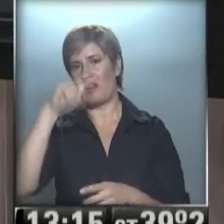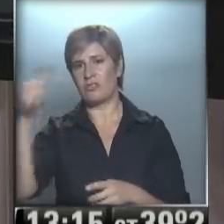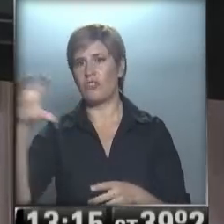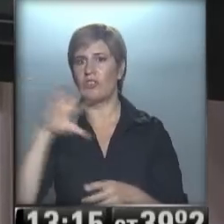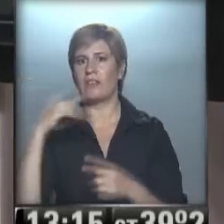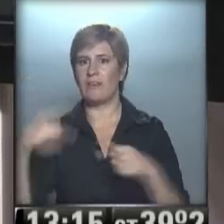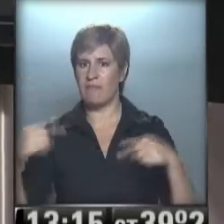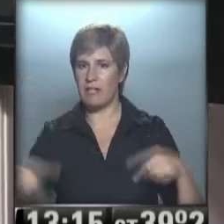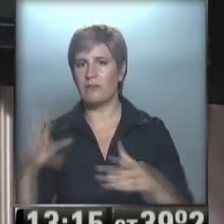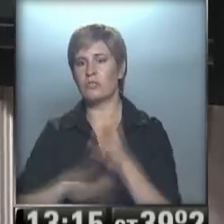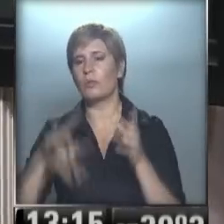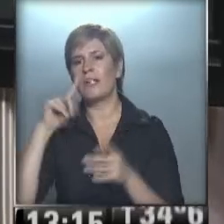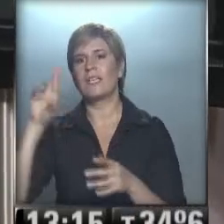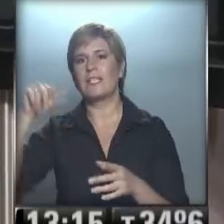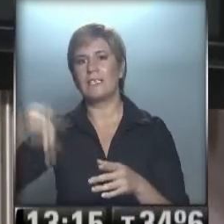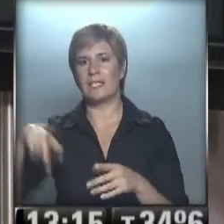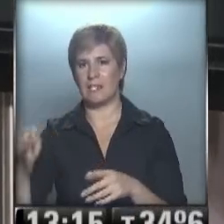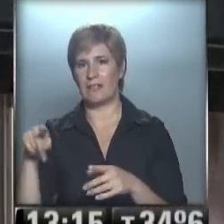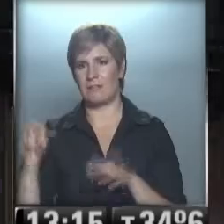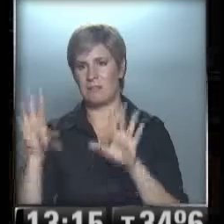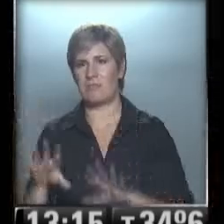nuclear iraní.